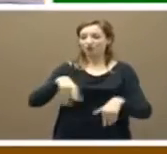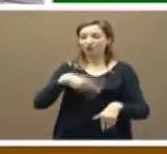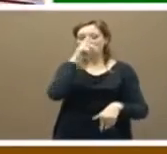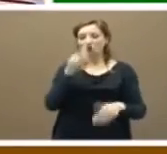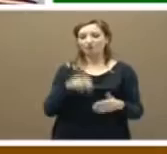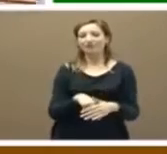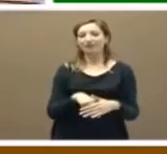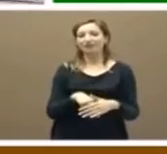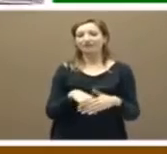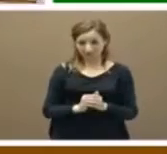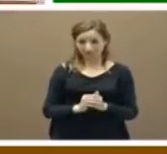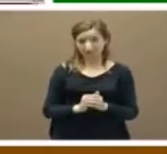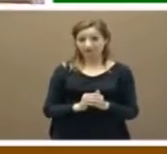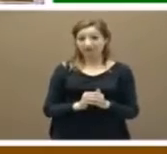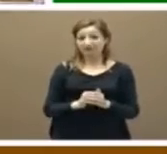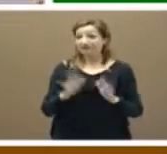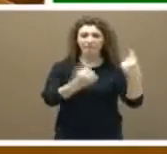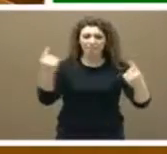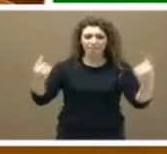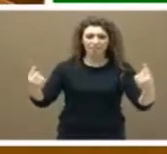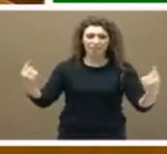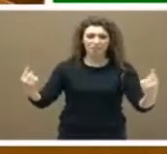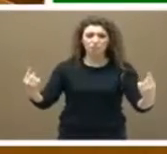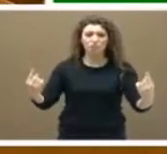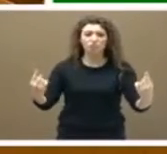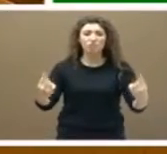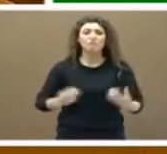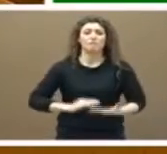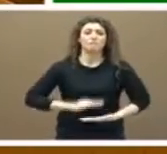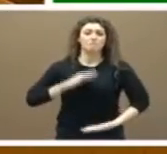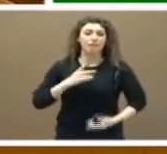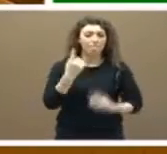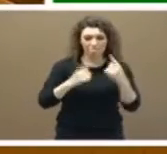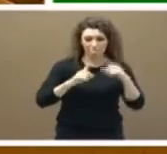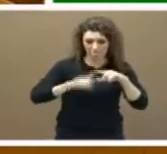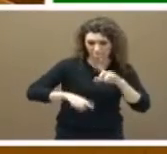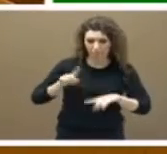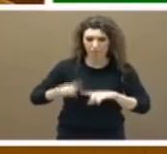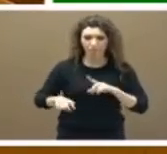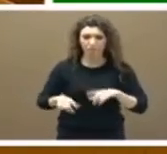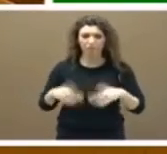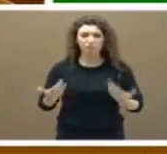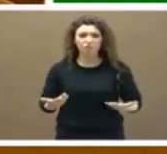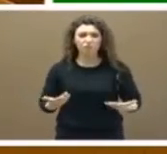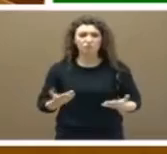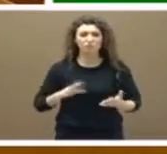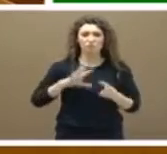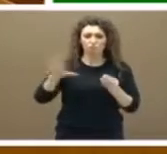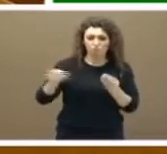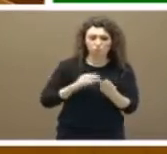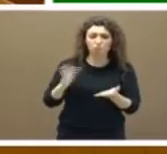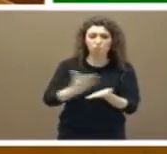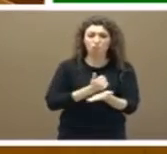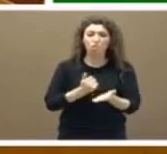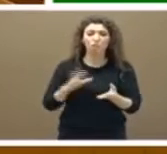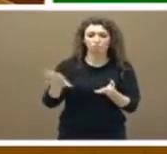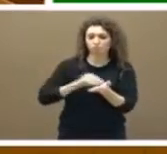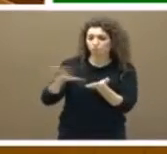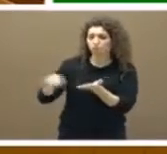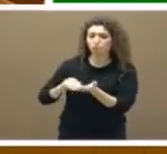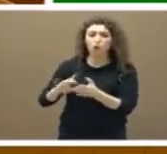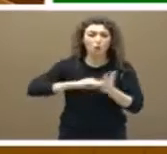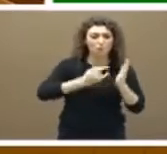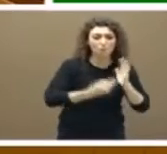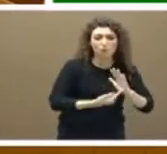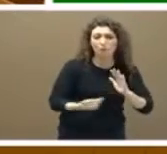convocatoria de 2016. Acciones concretas. Incorpora la transversalidad de género en todas las medidas y programas, marcando